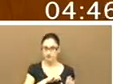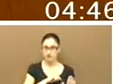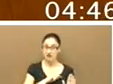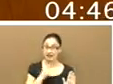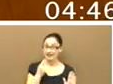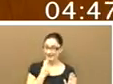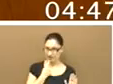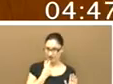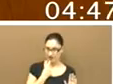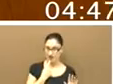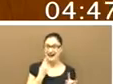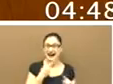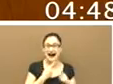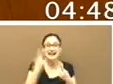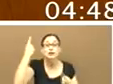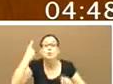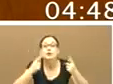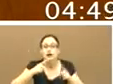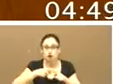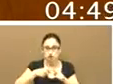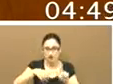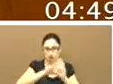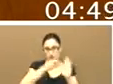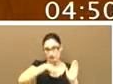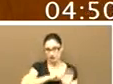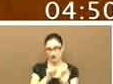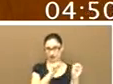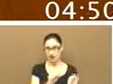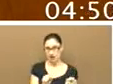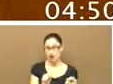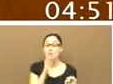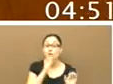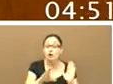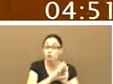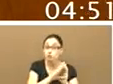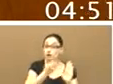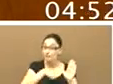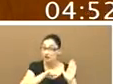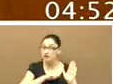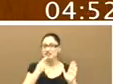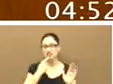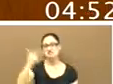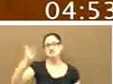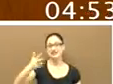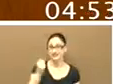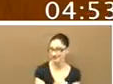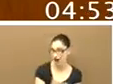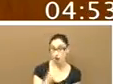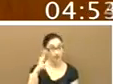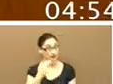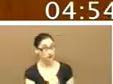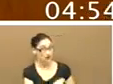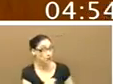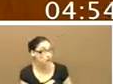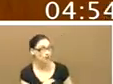determinados aspectos muy concretos de la Constitución española. Porque en la Constitución española se consagra el derecho a la vivienda, el derecho al trabajo, el derecho a la salud, el derecho a tal.